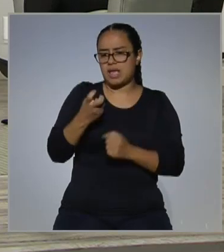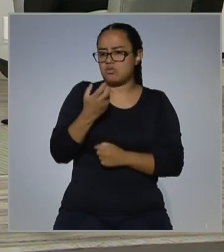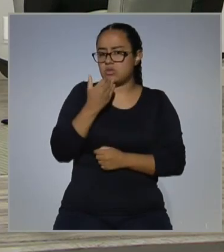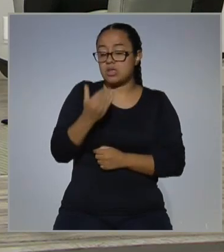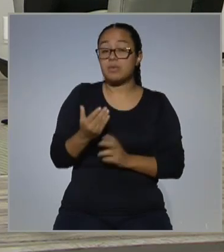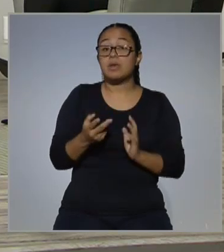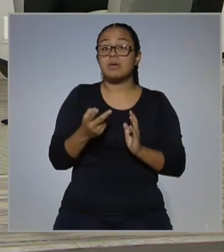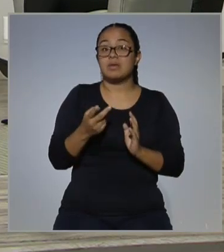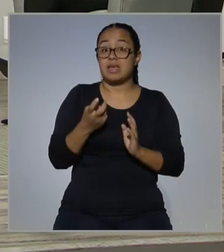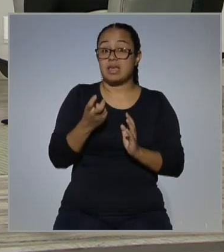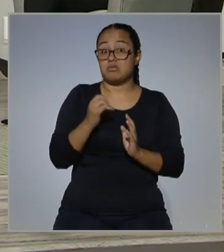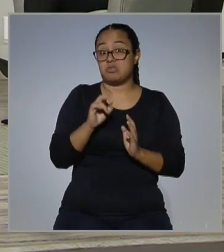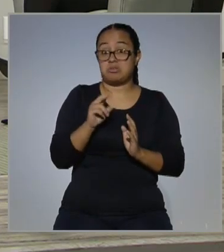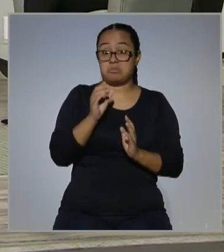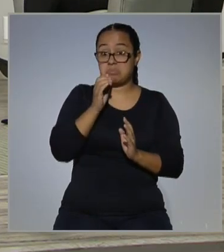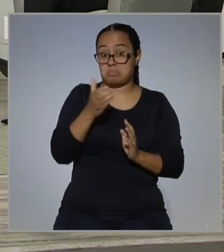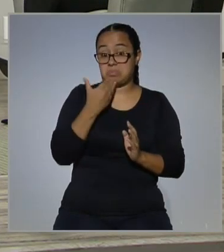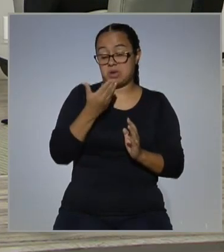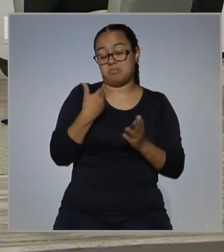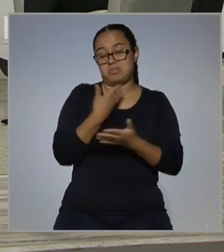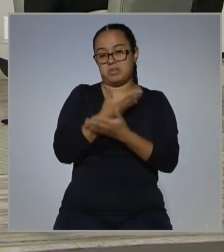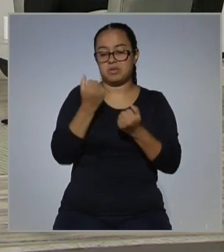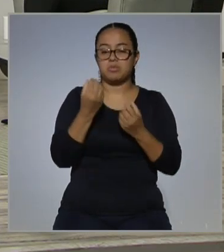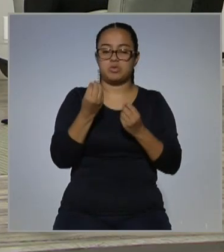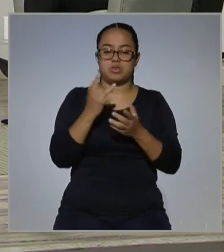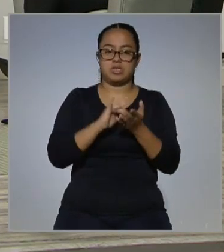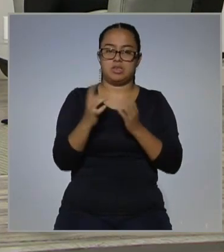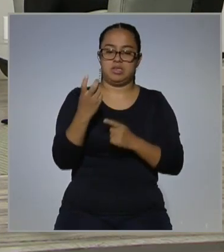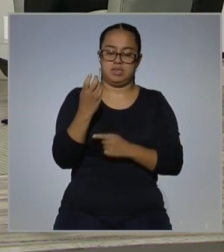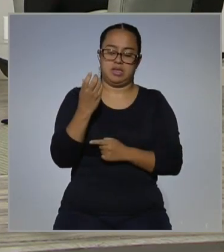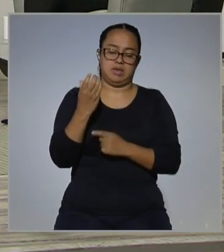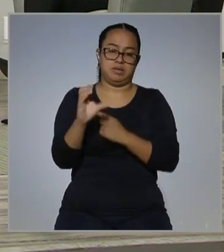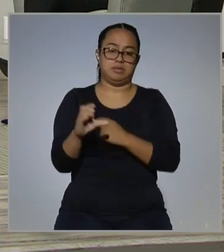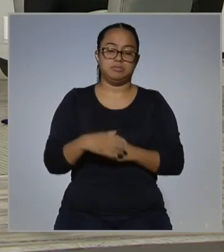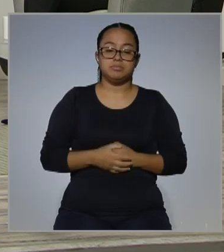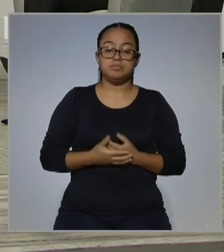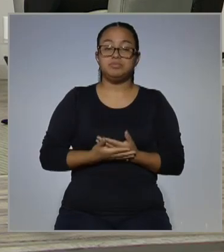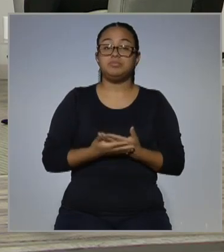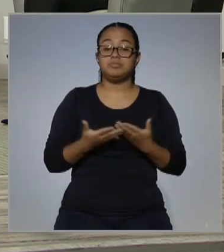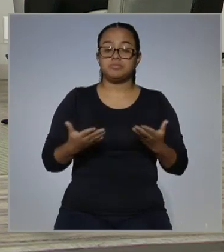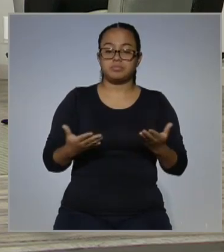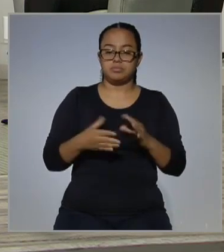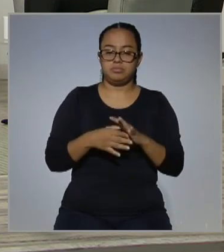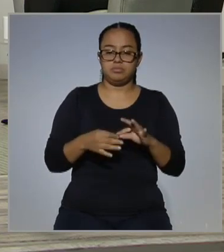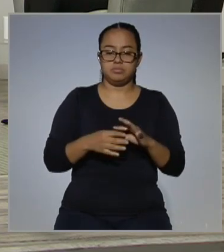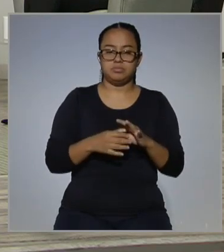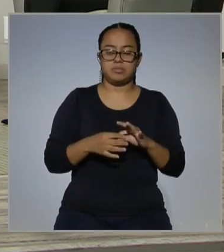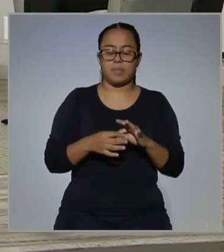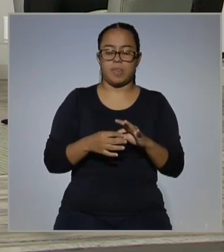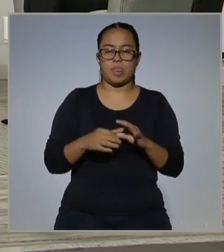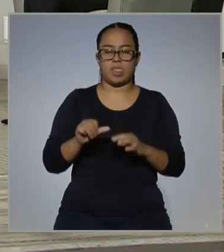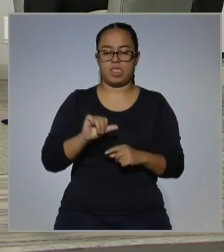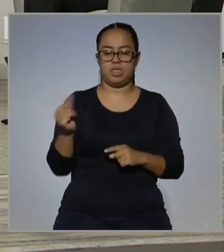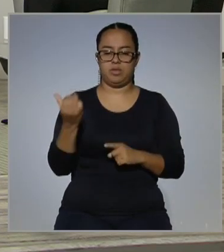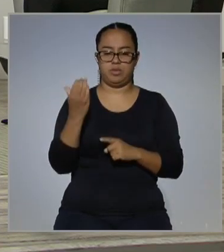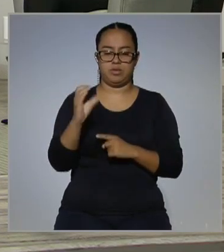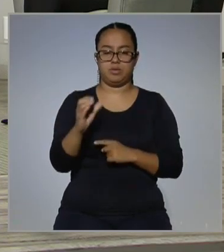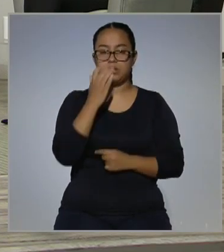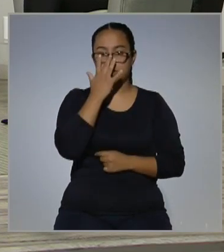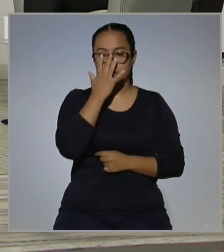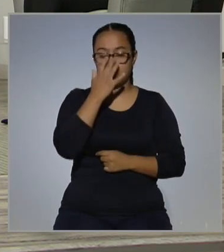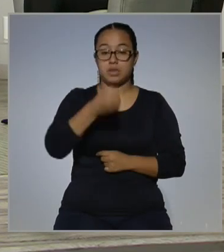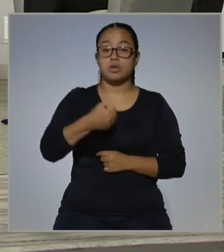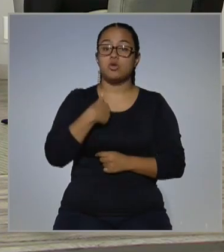bien mi contestación. Muchas gracias, Victoria, por tu comentario. Y les vamos a compartir, nos dice Lolalis Hernández: